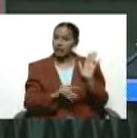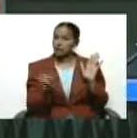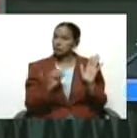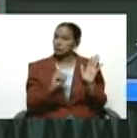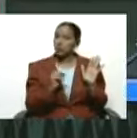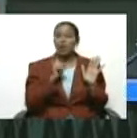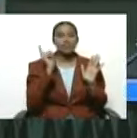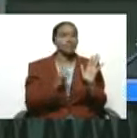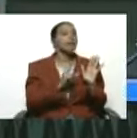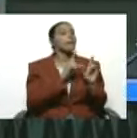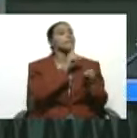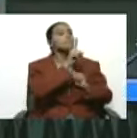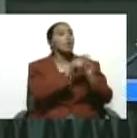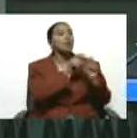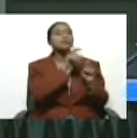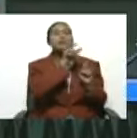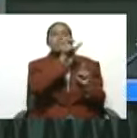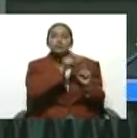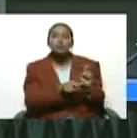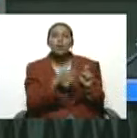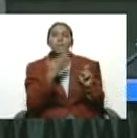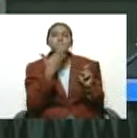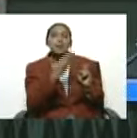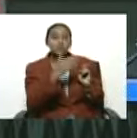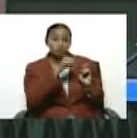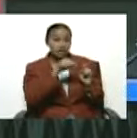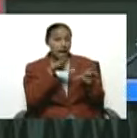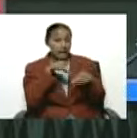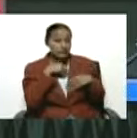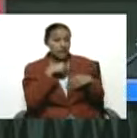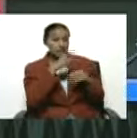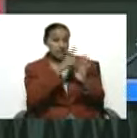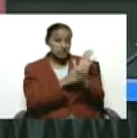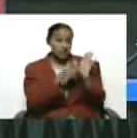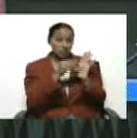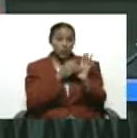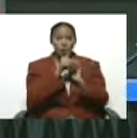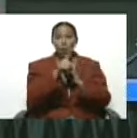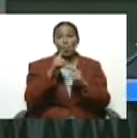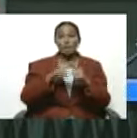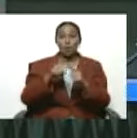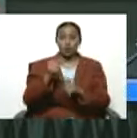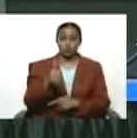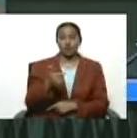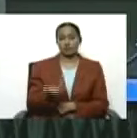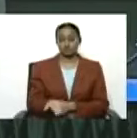más viva. Cuando digo viva, pues es que tenga cuerpo,